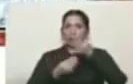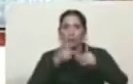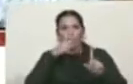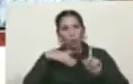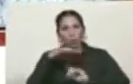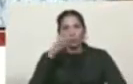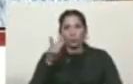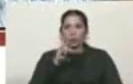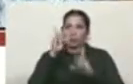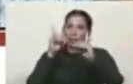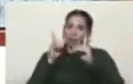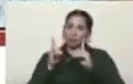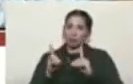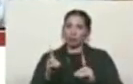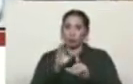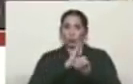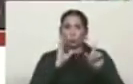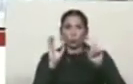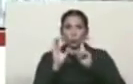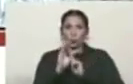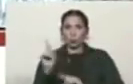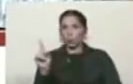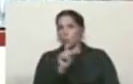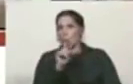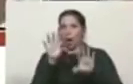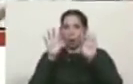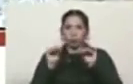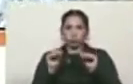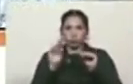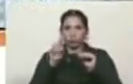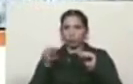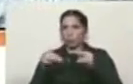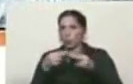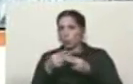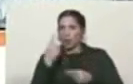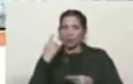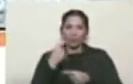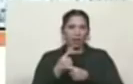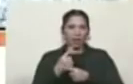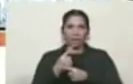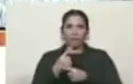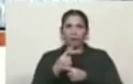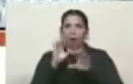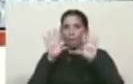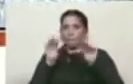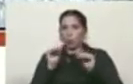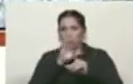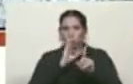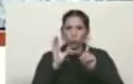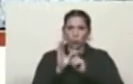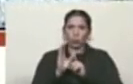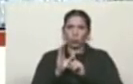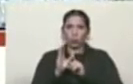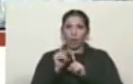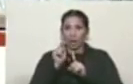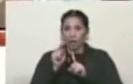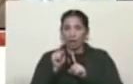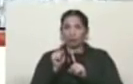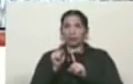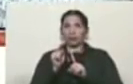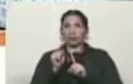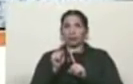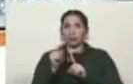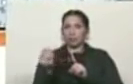su decisión de que la cultura no se apaga. Jamás ha de apagarse la cultura, y en estas circunstancias pues cobra